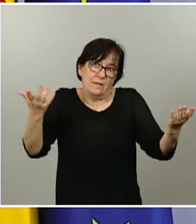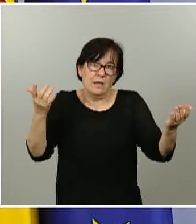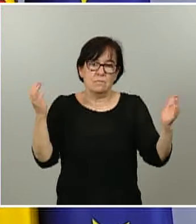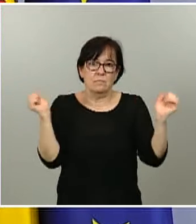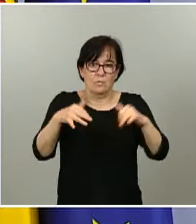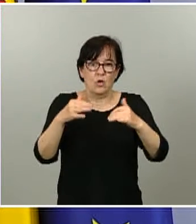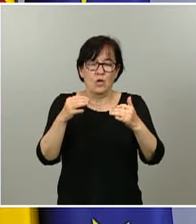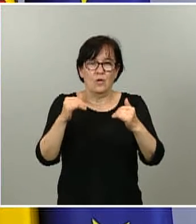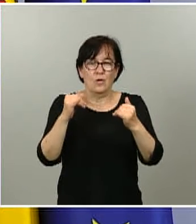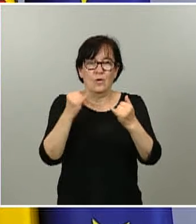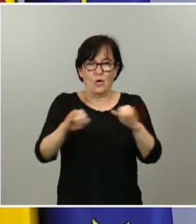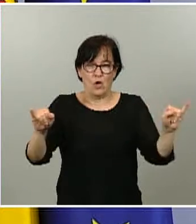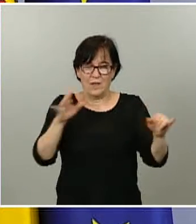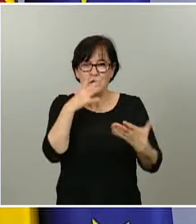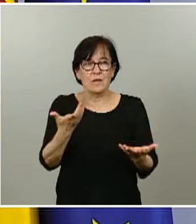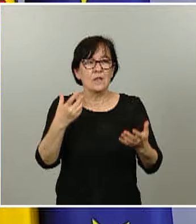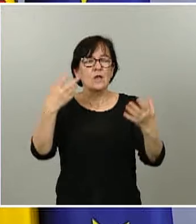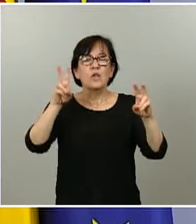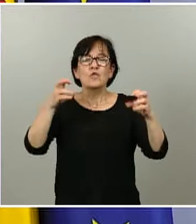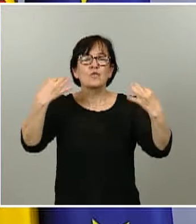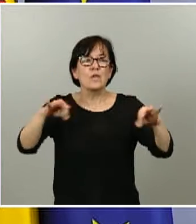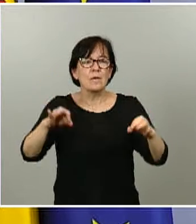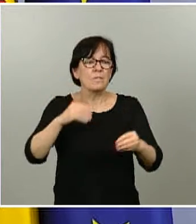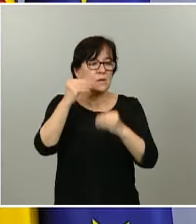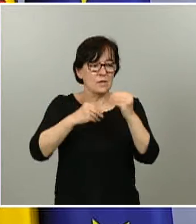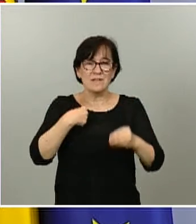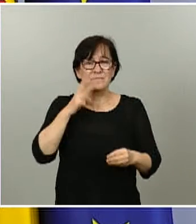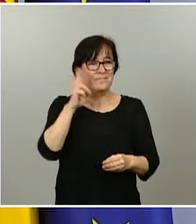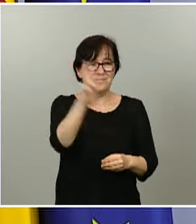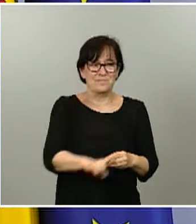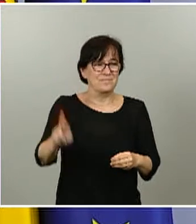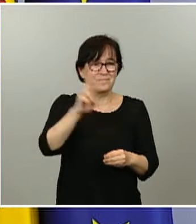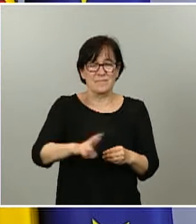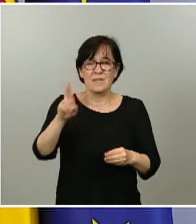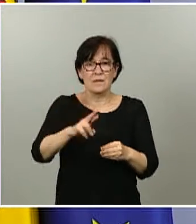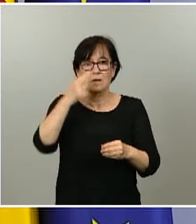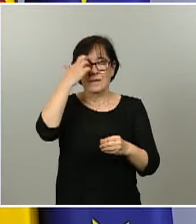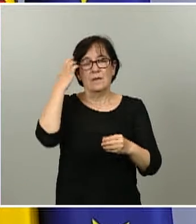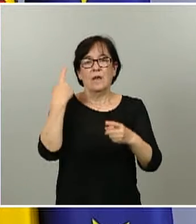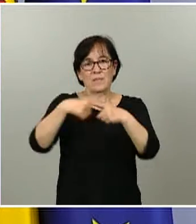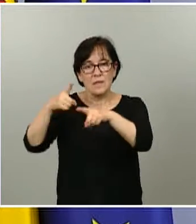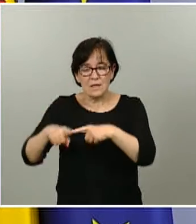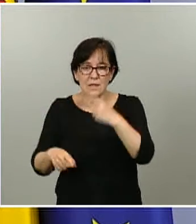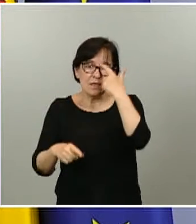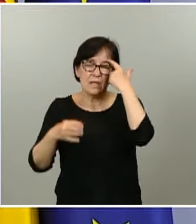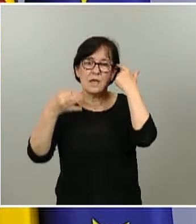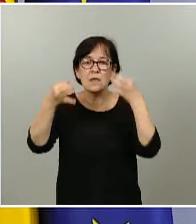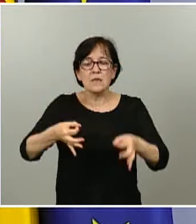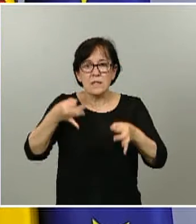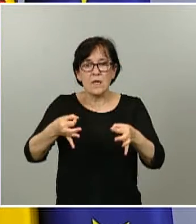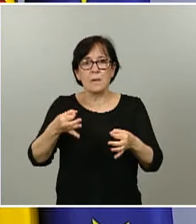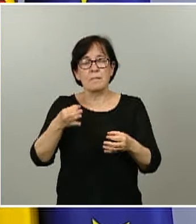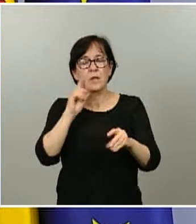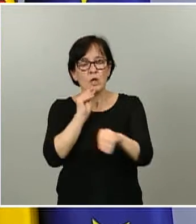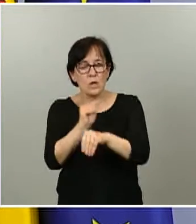normalidad significa que habrá que actuar, como no nos cansamos de repetir, con unas normas distintas y habrá, por tanto, siempre que tener mucho cuidado con la distancia